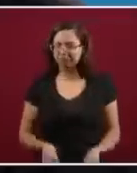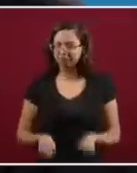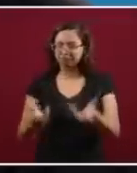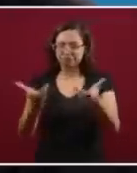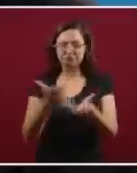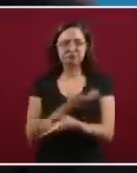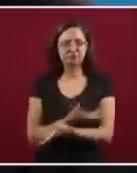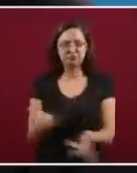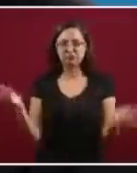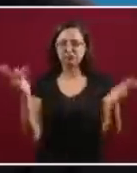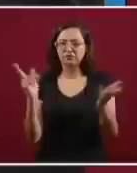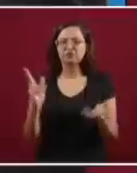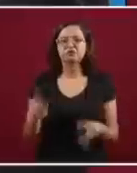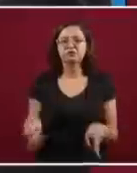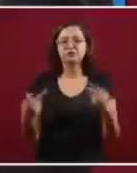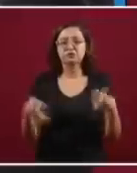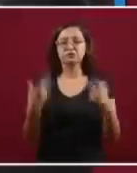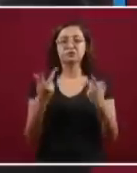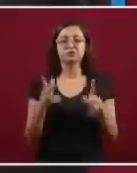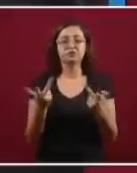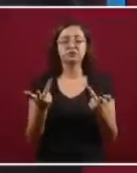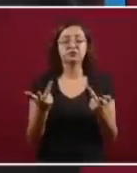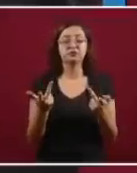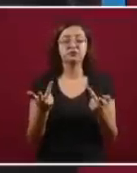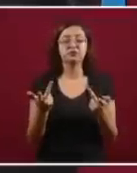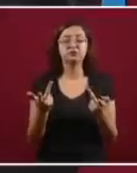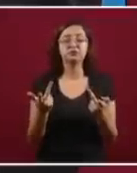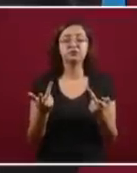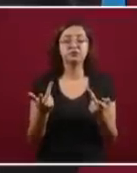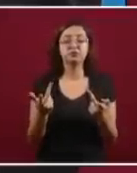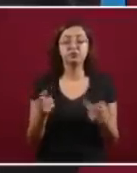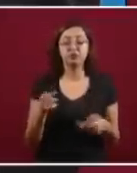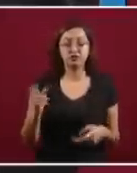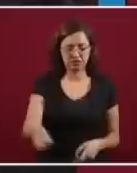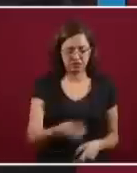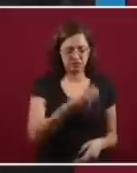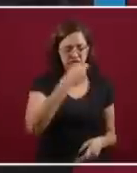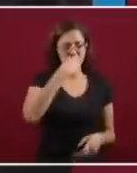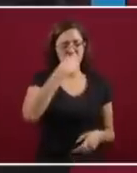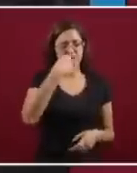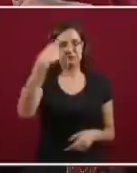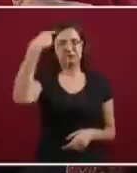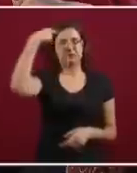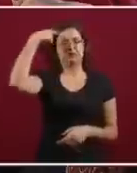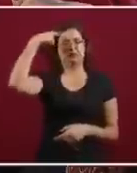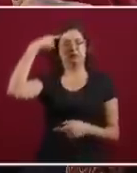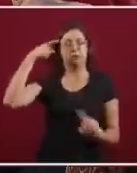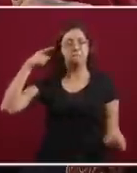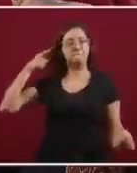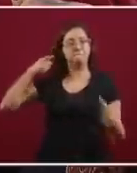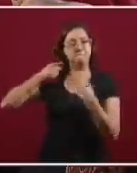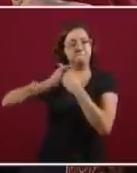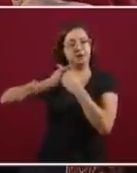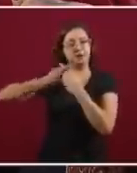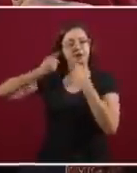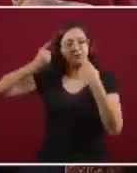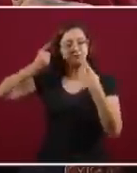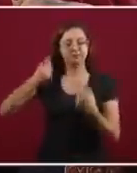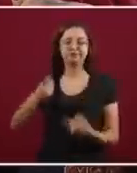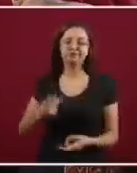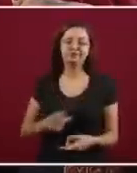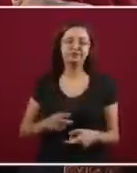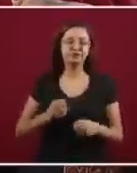pues tiene además un efecto directo por su influencia en el sistema nervioso qué causa